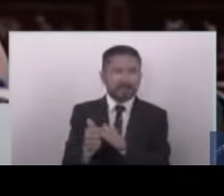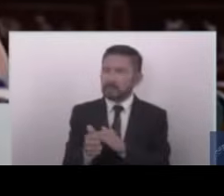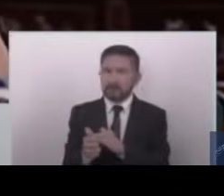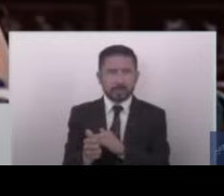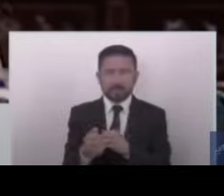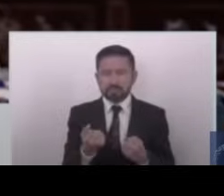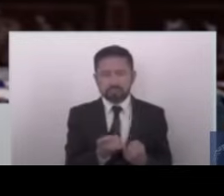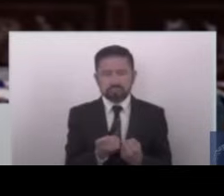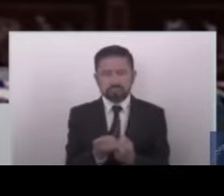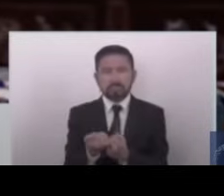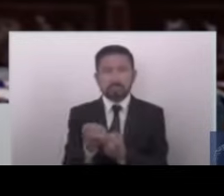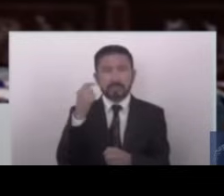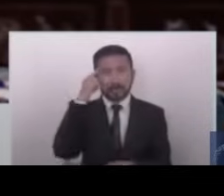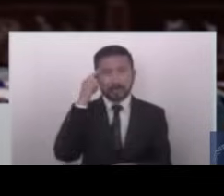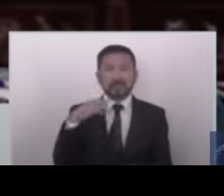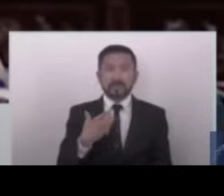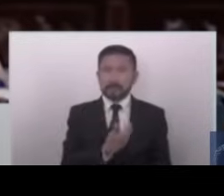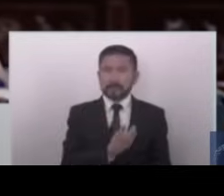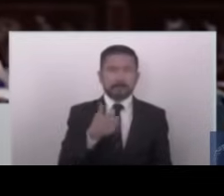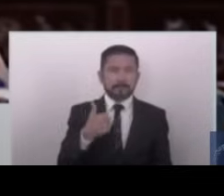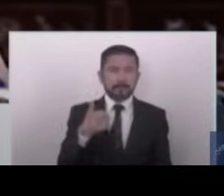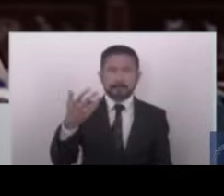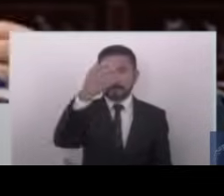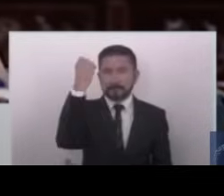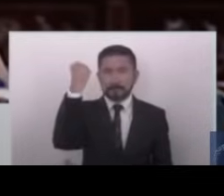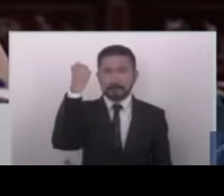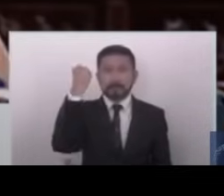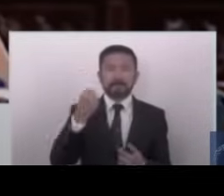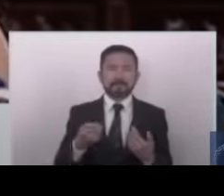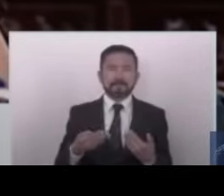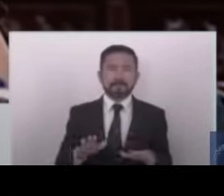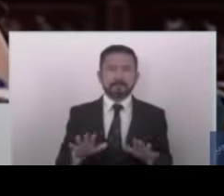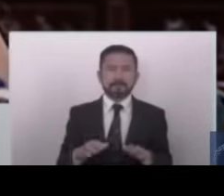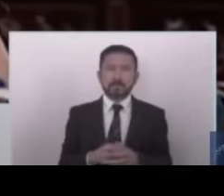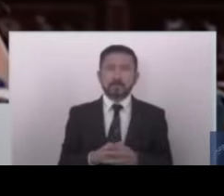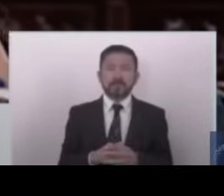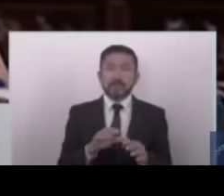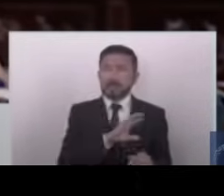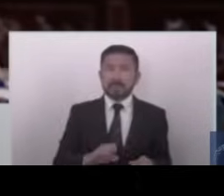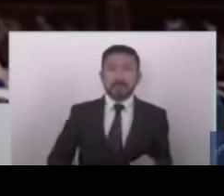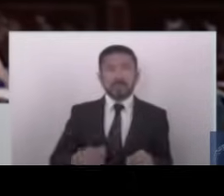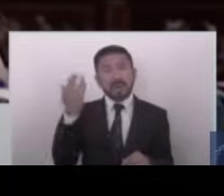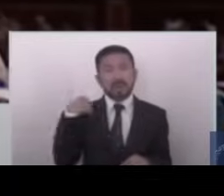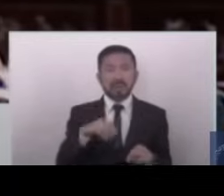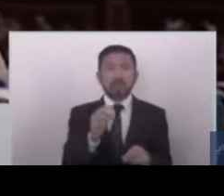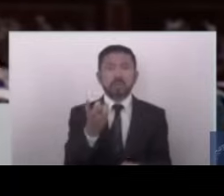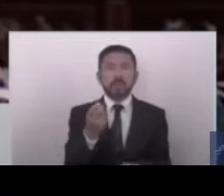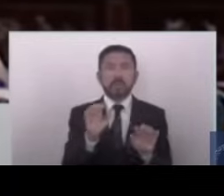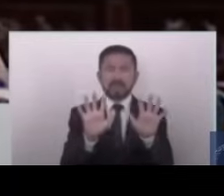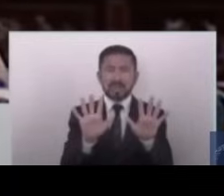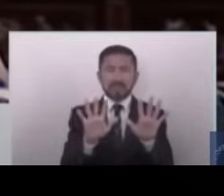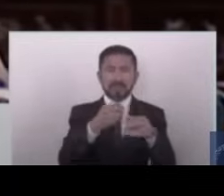esto yo creo que los resultados han sido bastante buenos Cuando digo por ejemplo que se ha salido del top 10 de esos países cuando siempre estuvimos